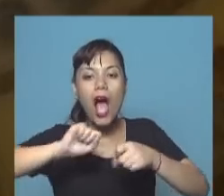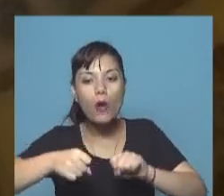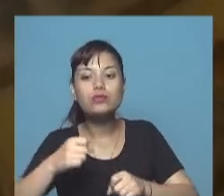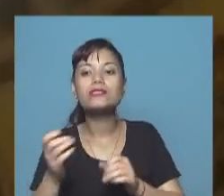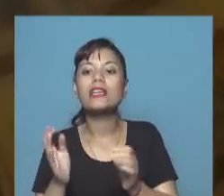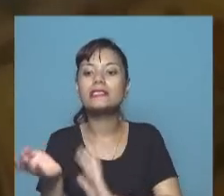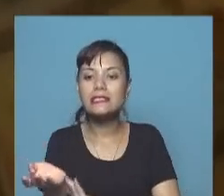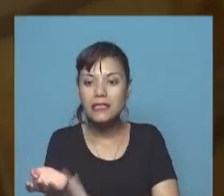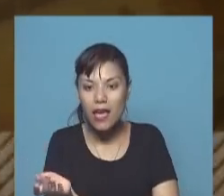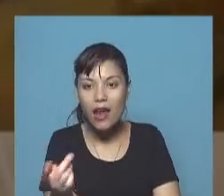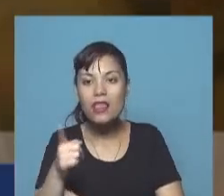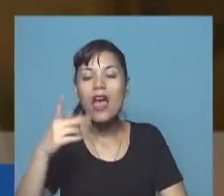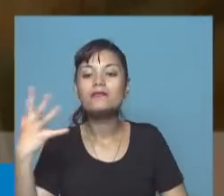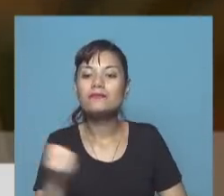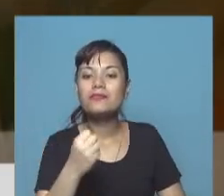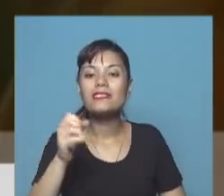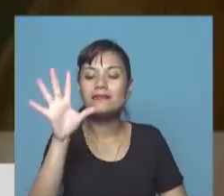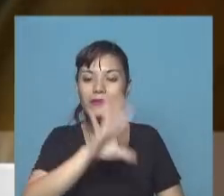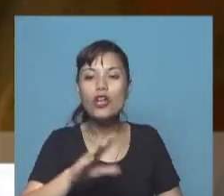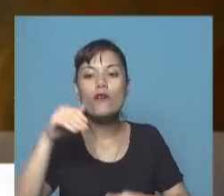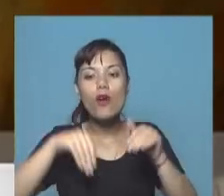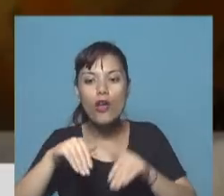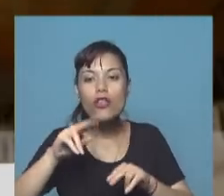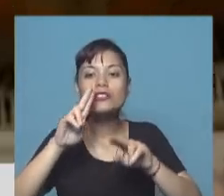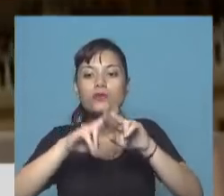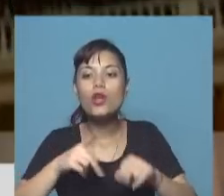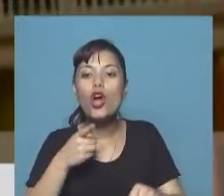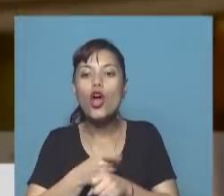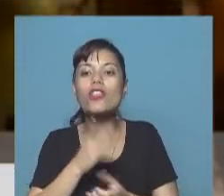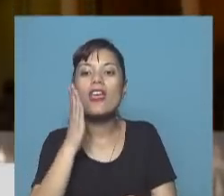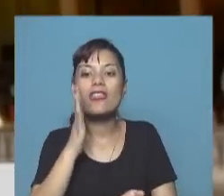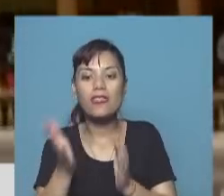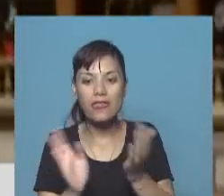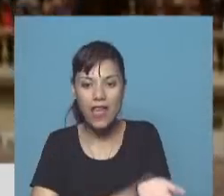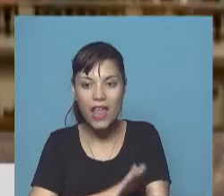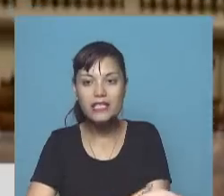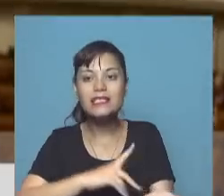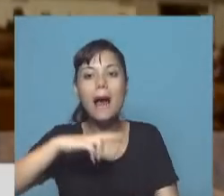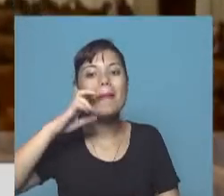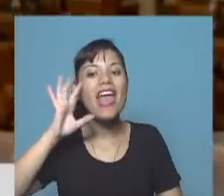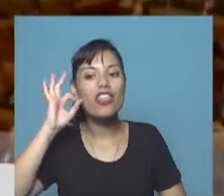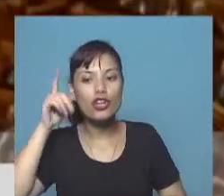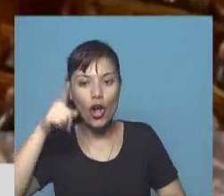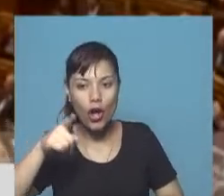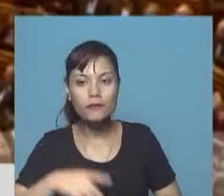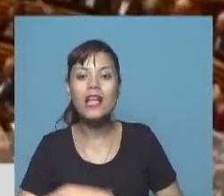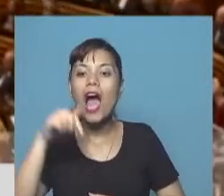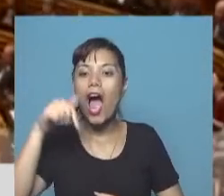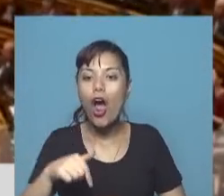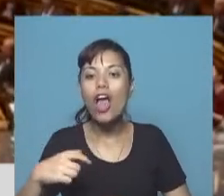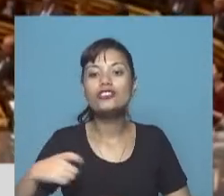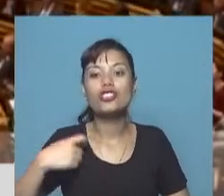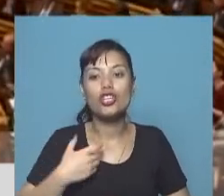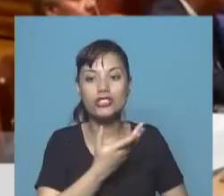izquierda que domina el Parlamento votó una moción de censura contra el programa de derecha de Pedro Passos Coelho. Ahora los